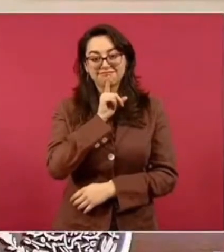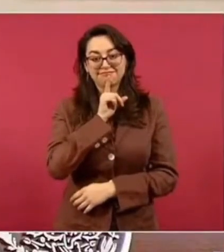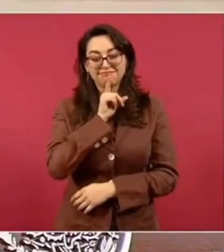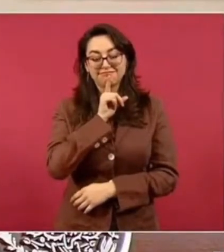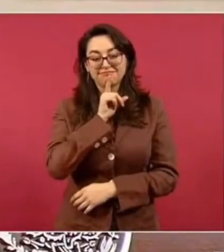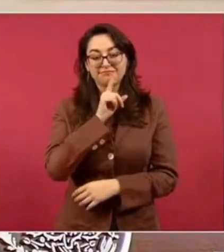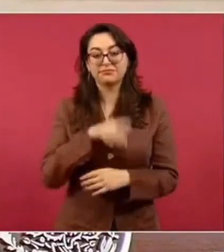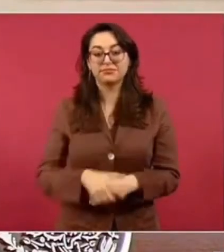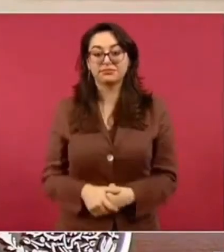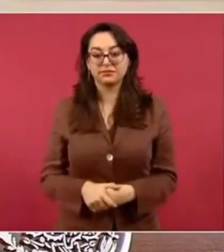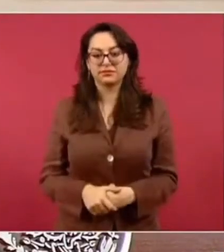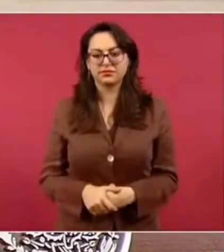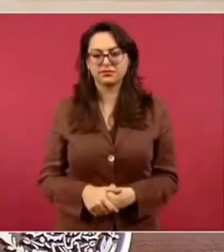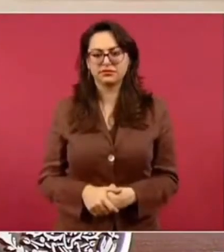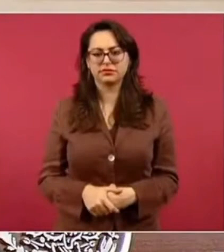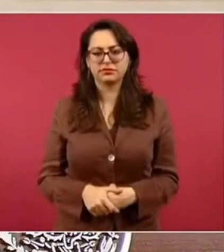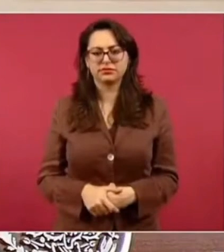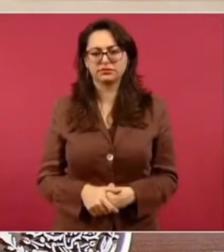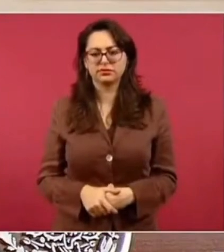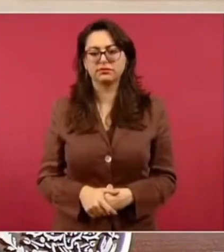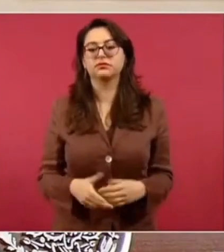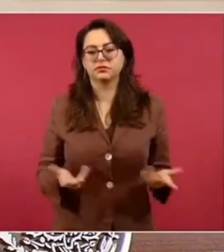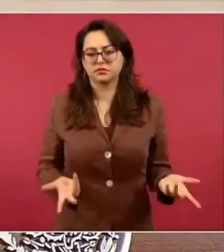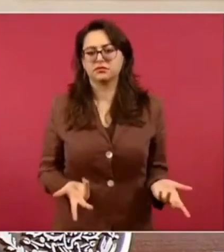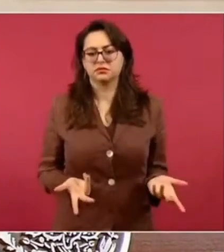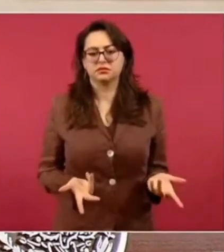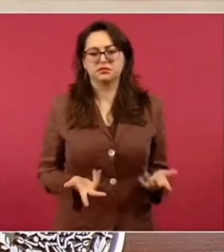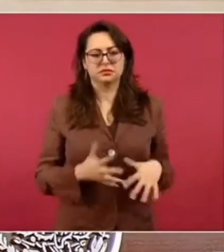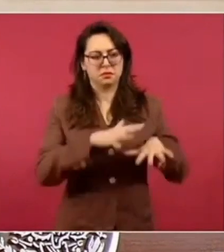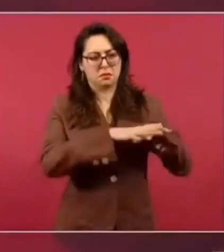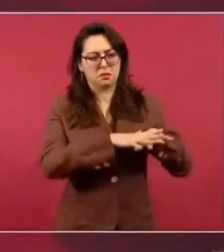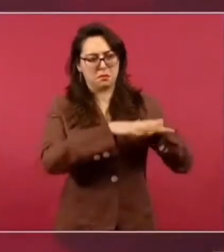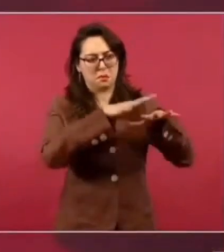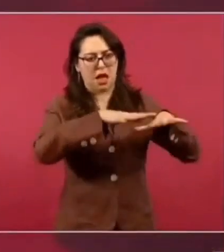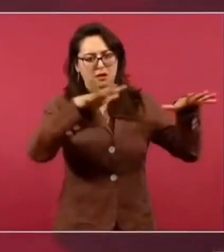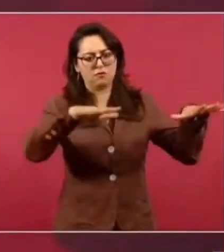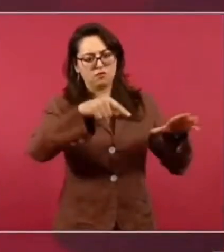Sí existe el petróleo en las aguas profundas,